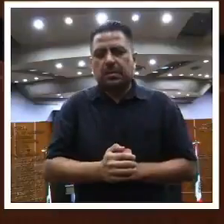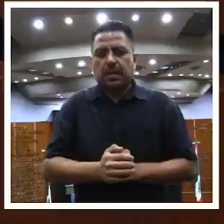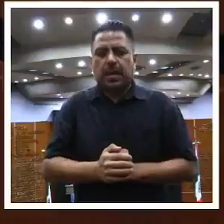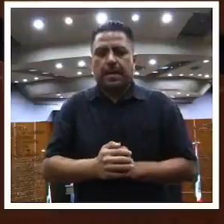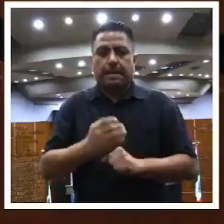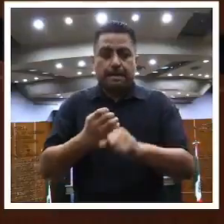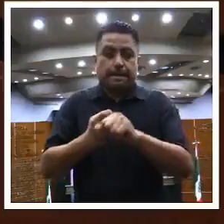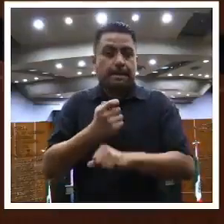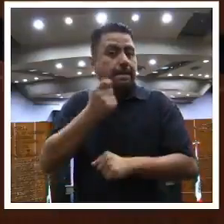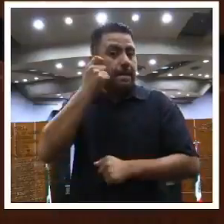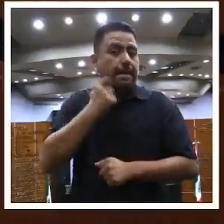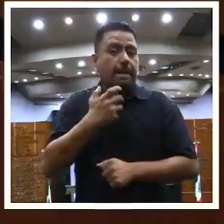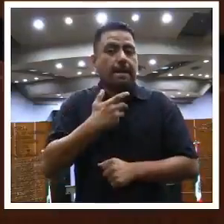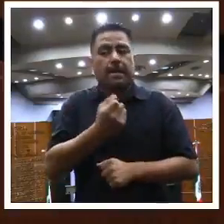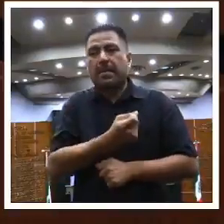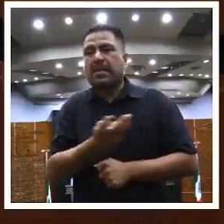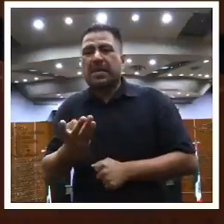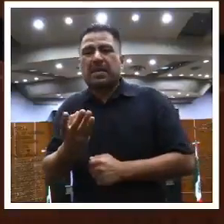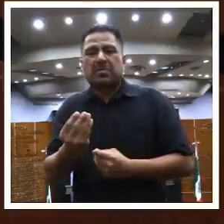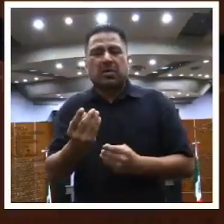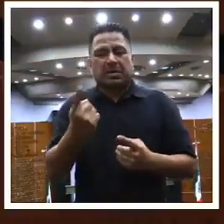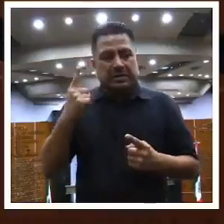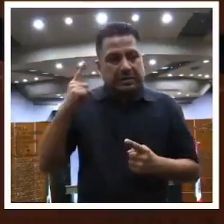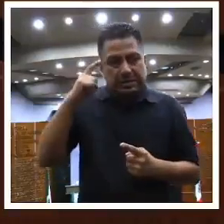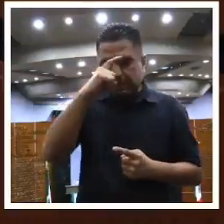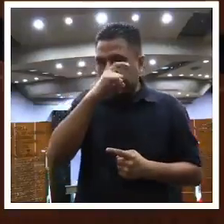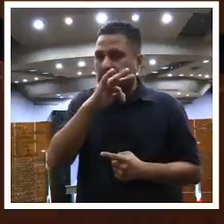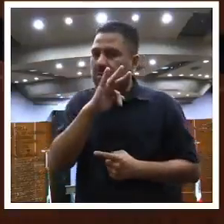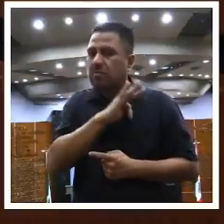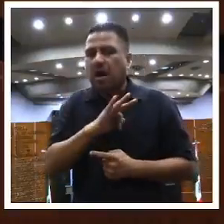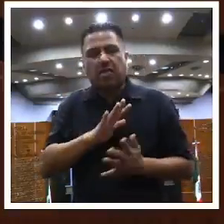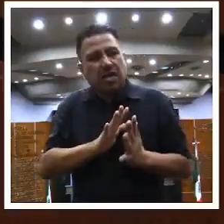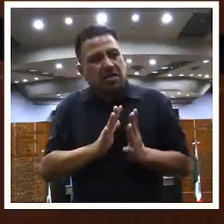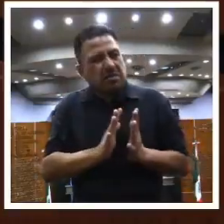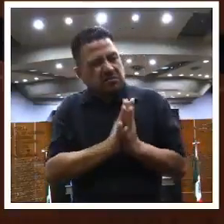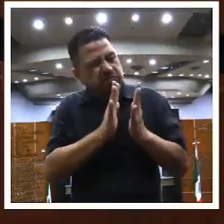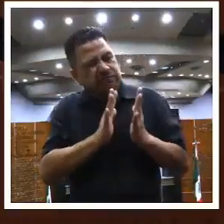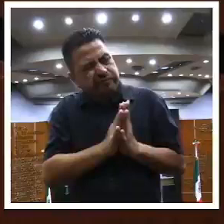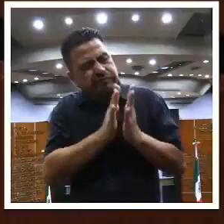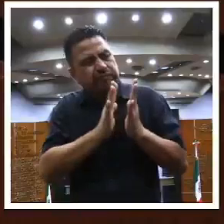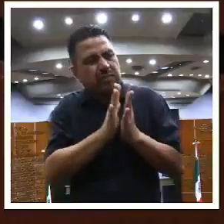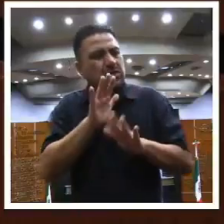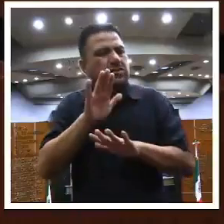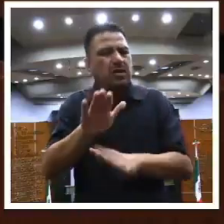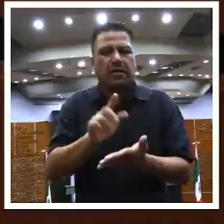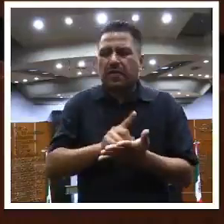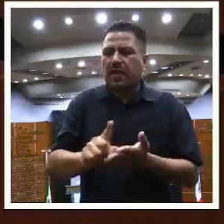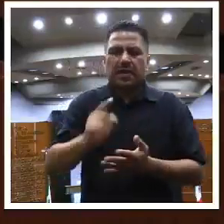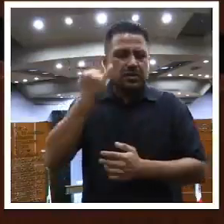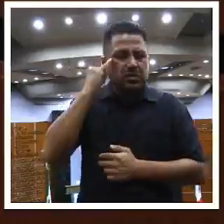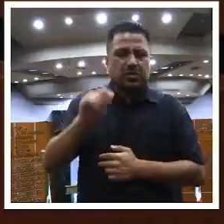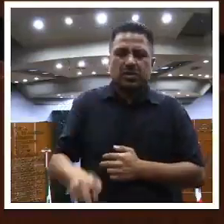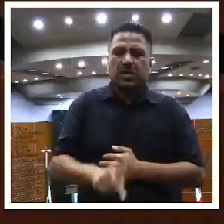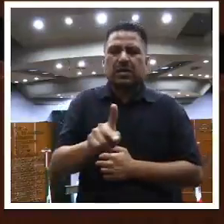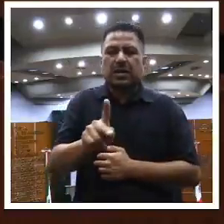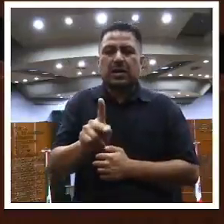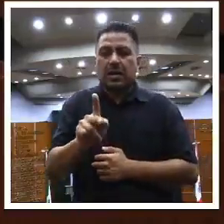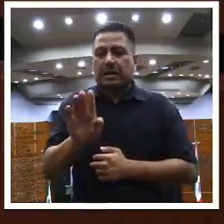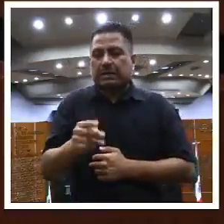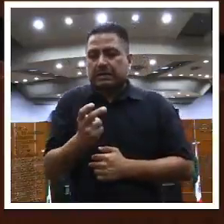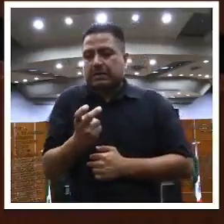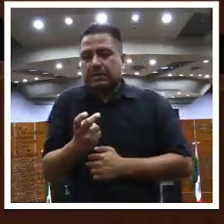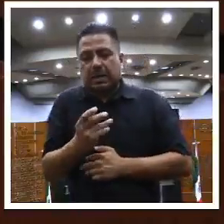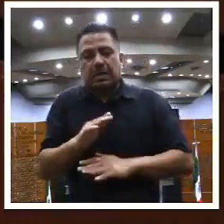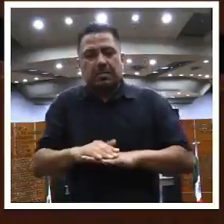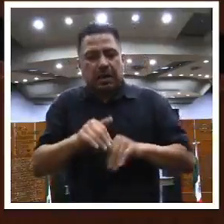nuestro estado de Guerrero tenemos muchas dificultades para sobrellevar el debate que se ha sostenido sobre los derechos indígenas, pues en ello estriba una